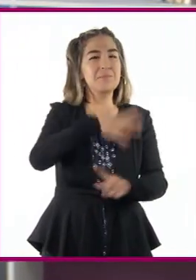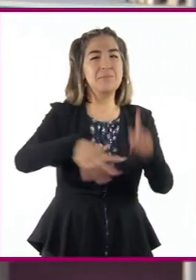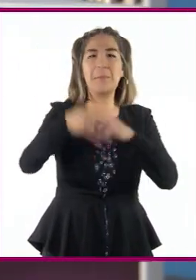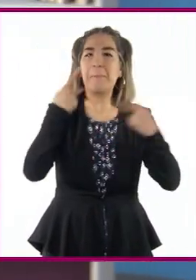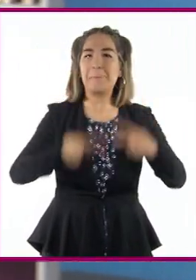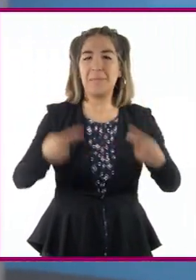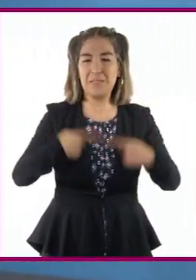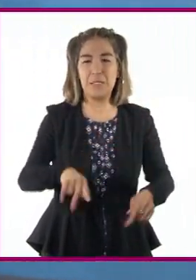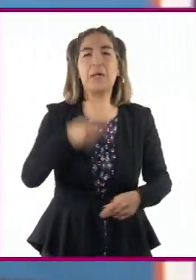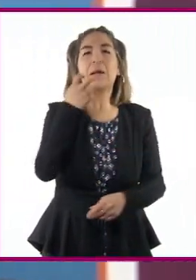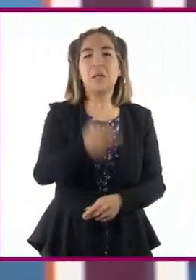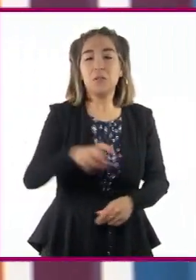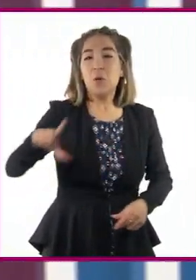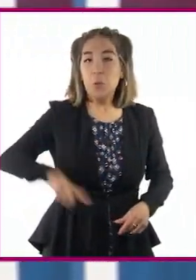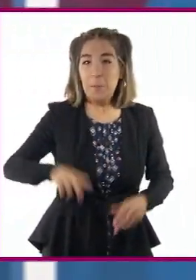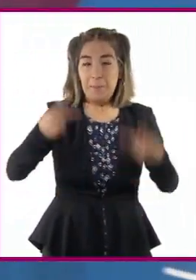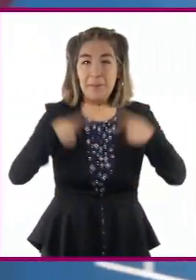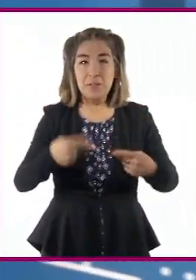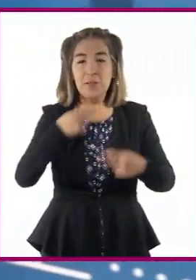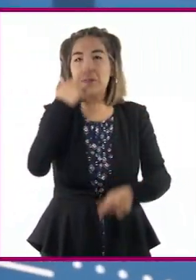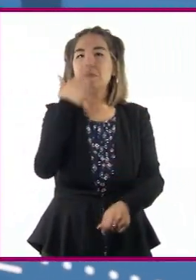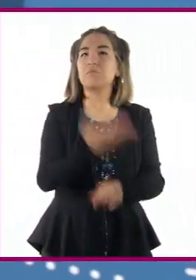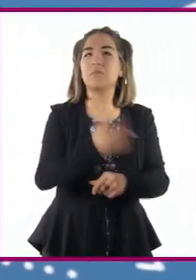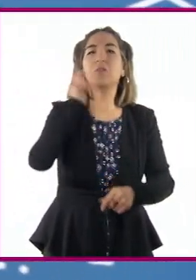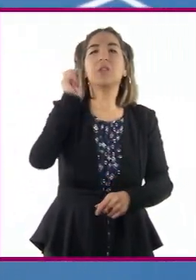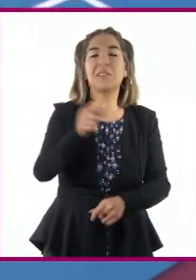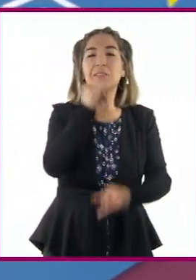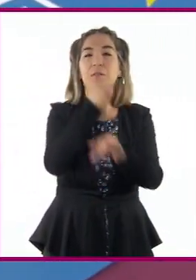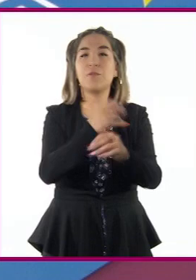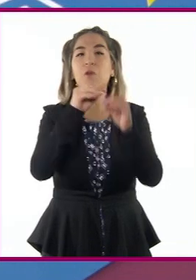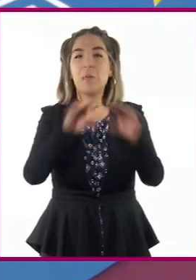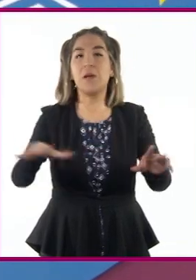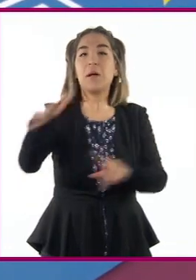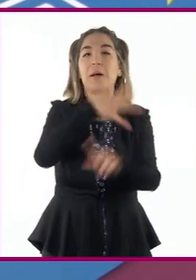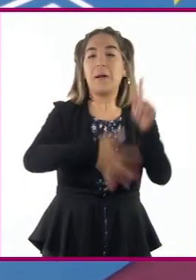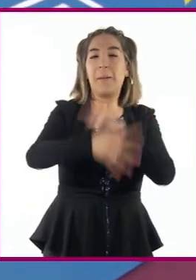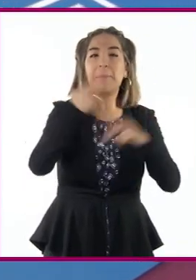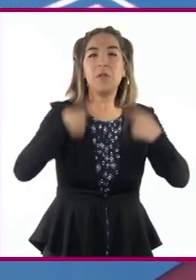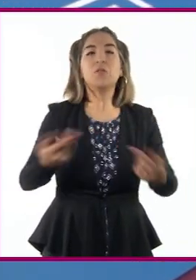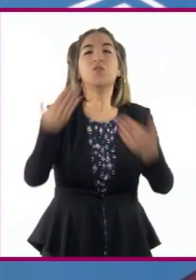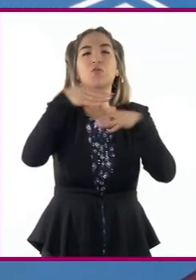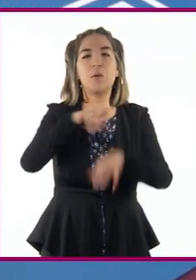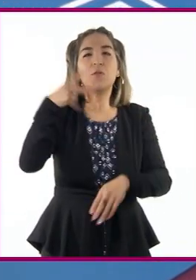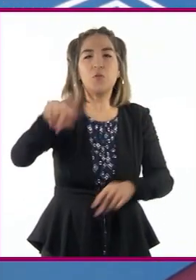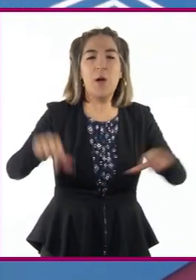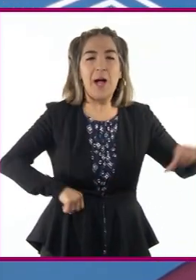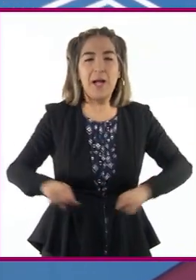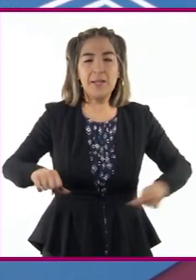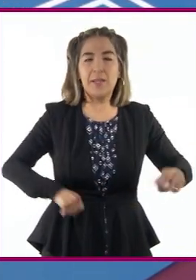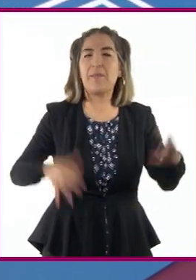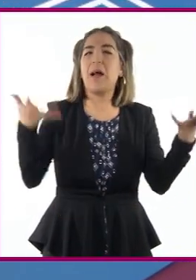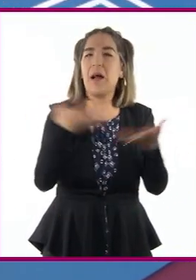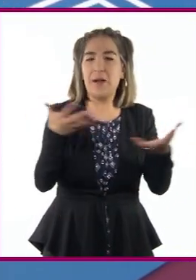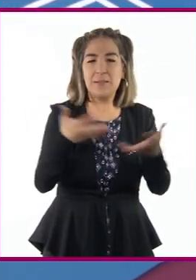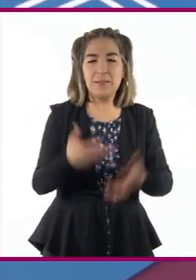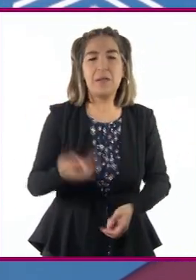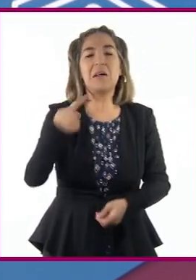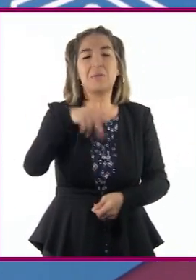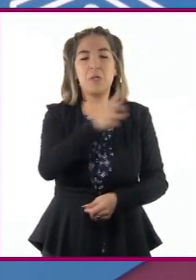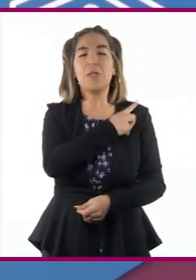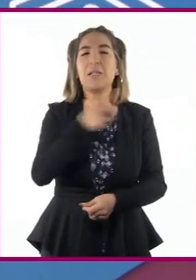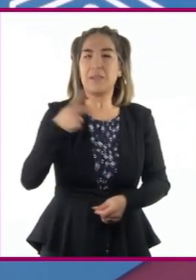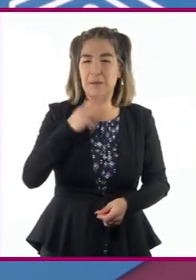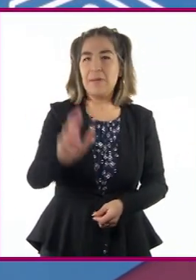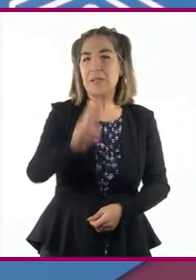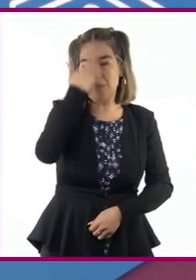los gobernantes tienen la responsabilidad de informar a la ciudadanía sobre las acciones que realizan, pero debemos